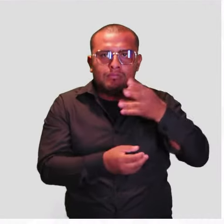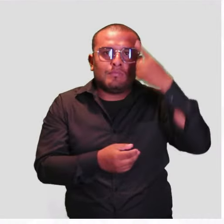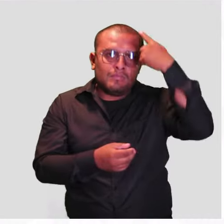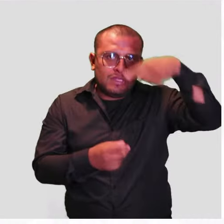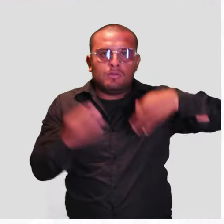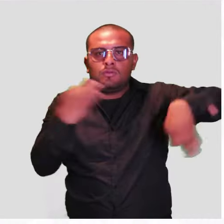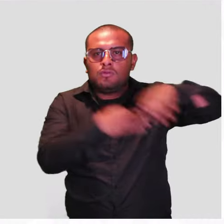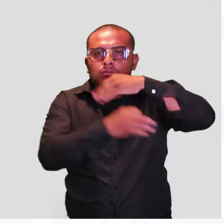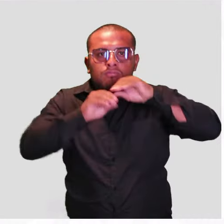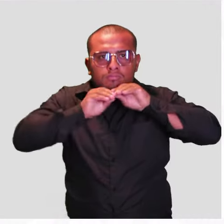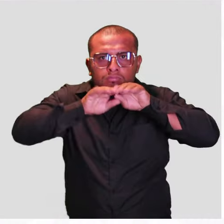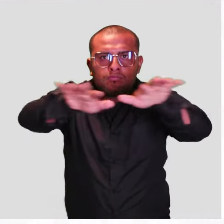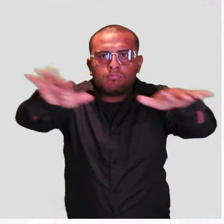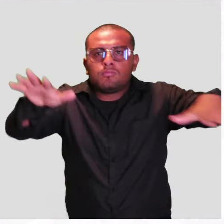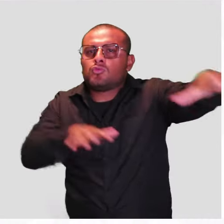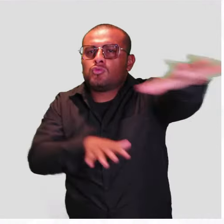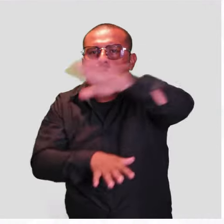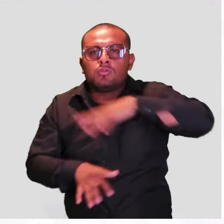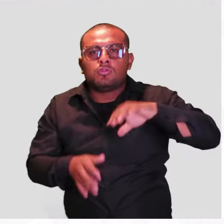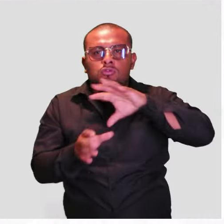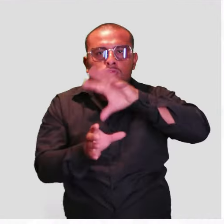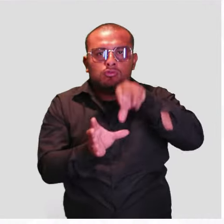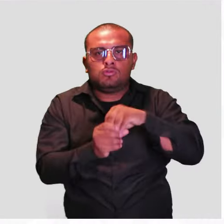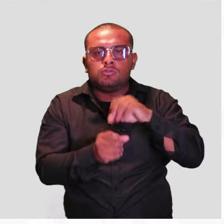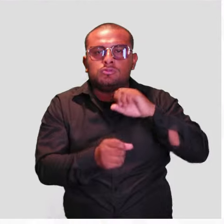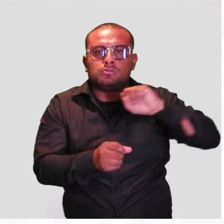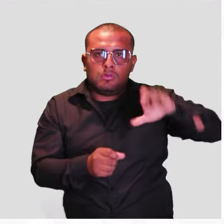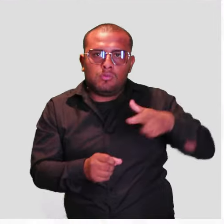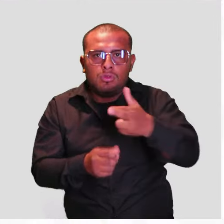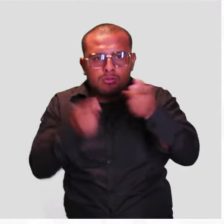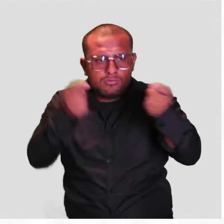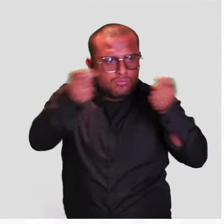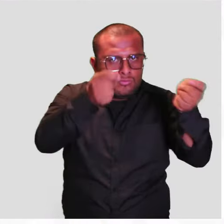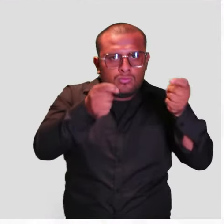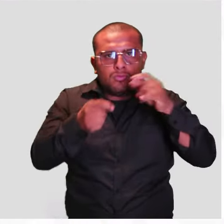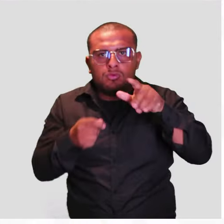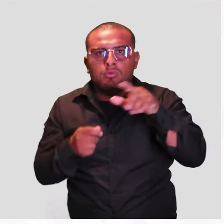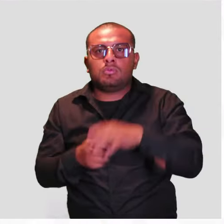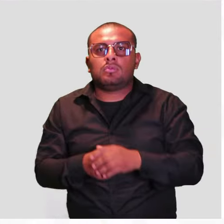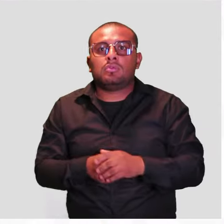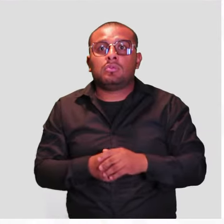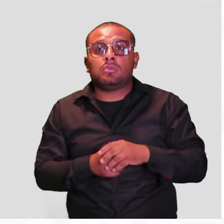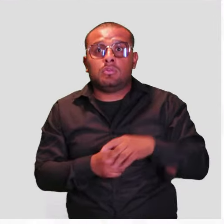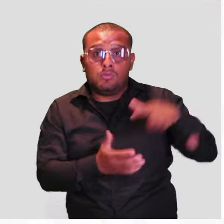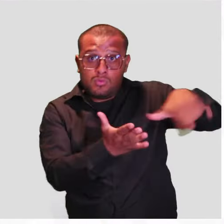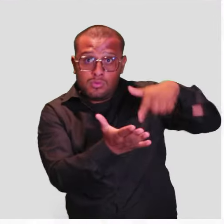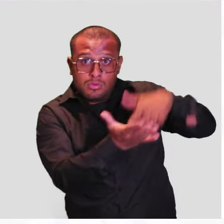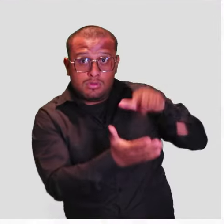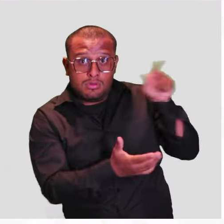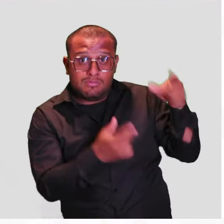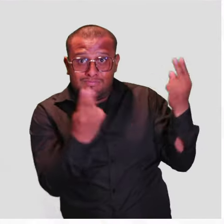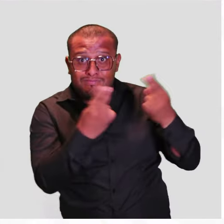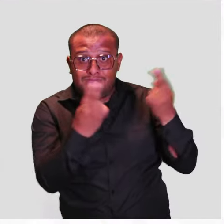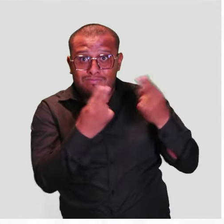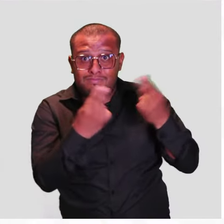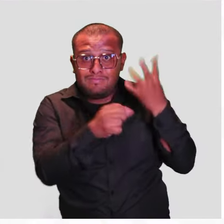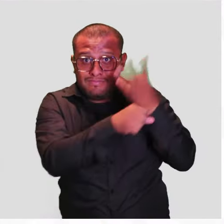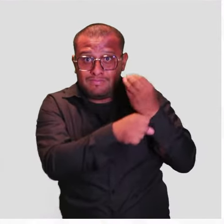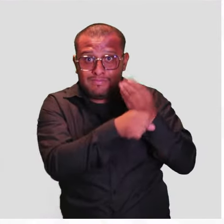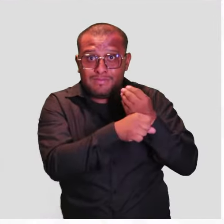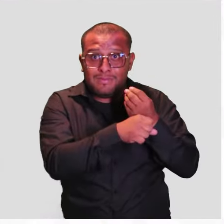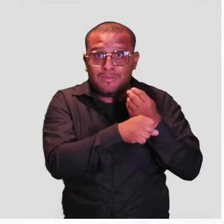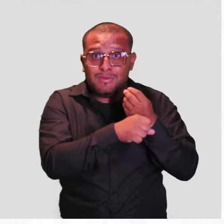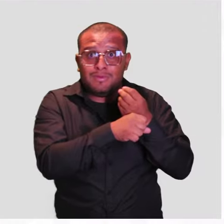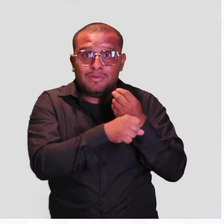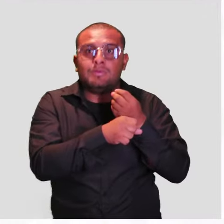municipio. Vamos a orientar la obra pública en aquellos conceptos de obra que ayude a elevar los índices de desarrollo